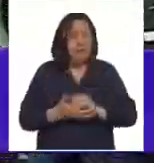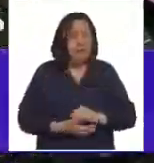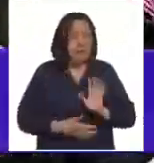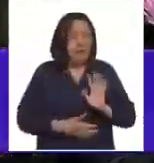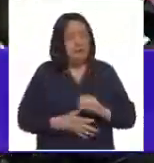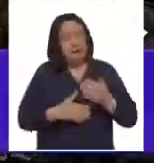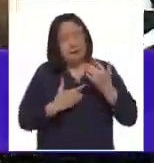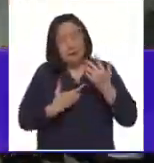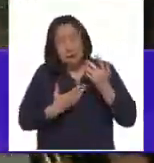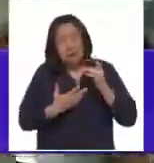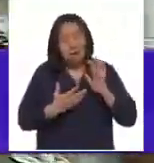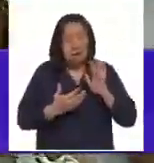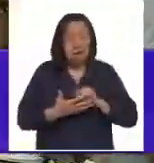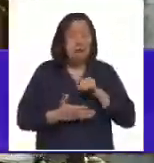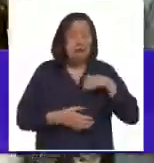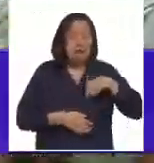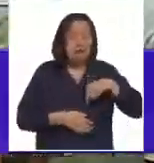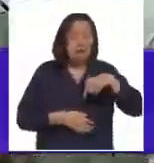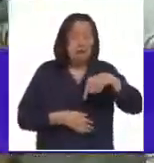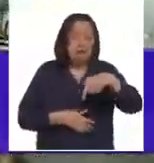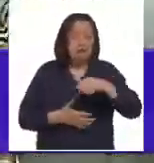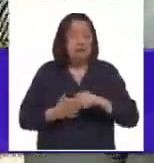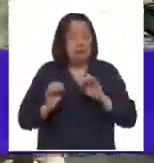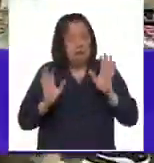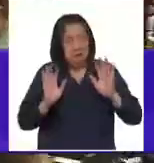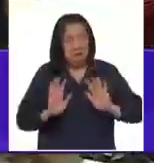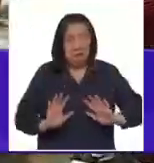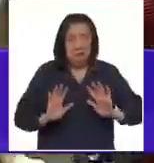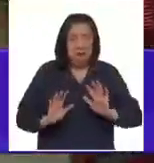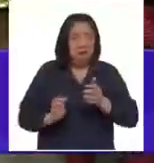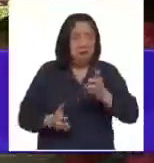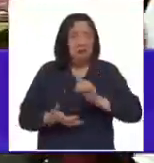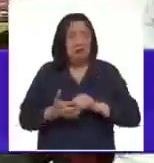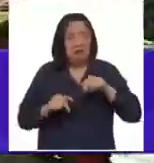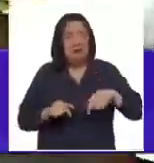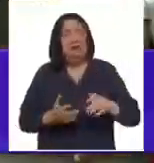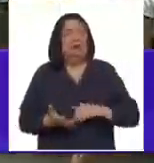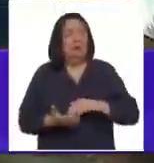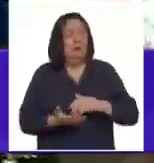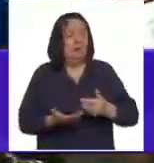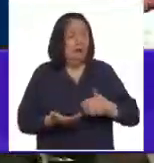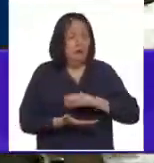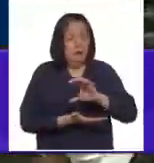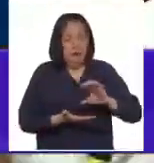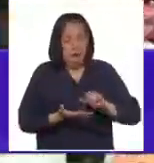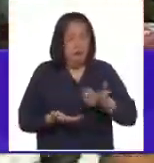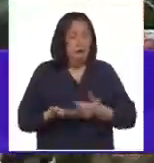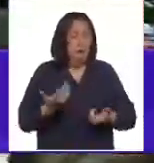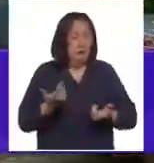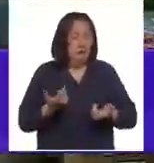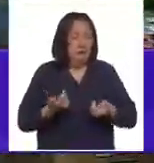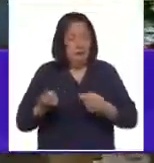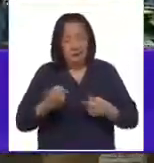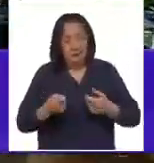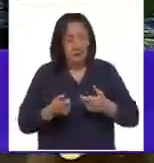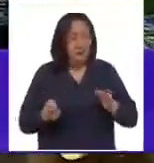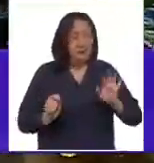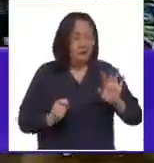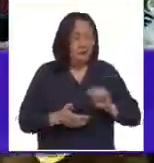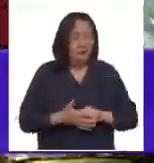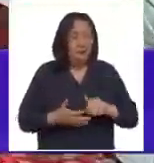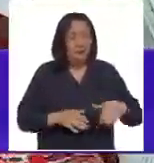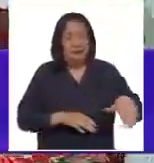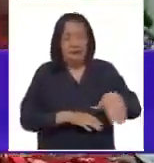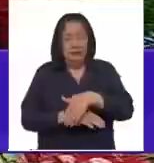se estos días transcurra con tranquilidad aquí en Mesa Redonda. También tenemos entendido en la misma